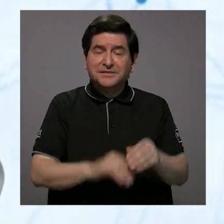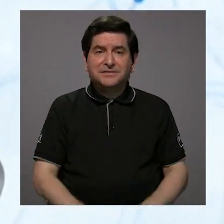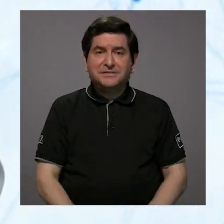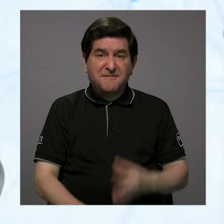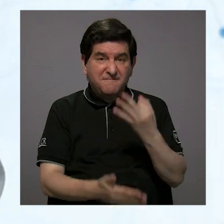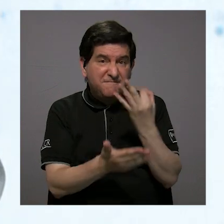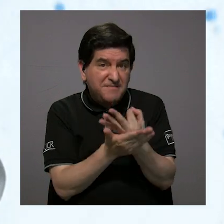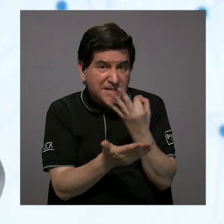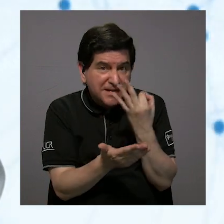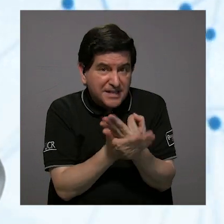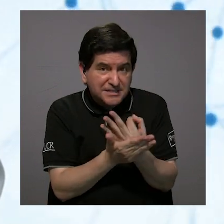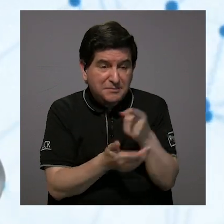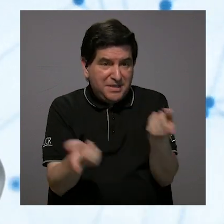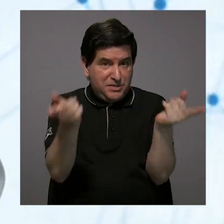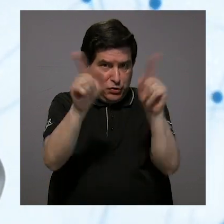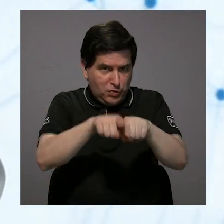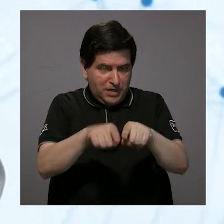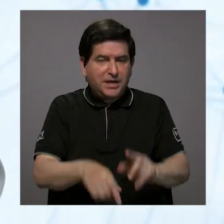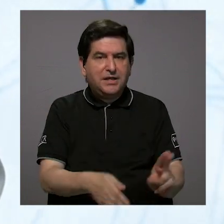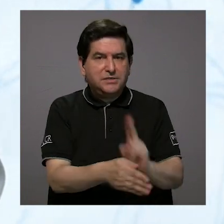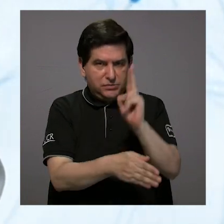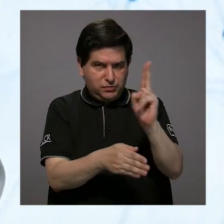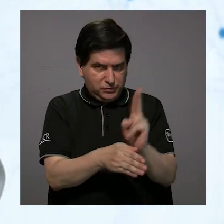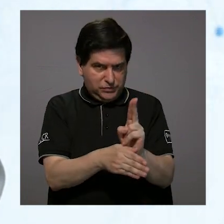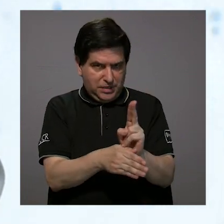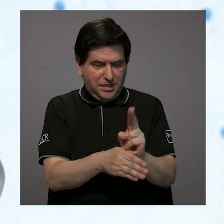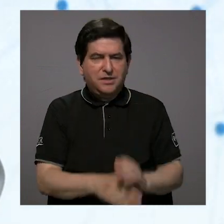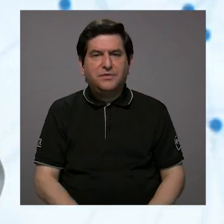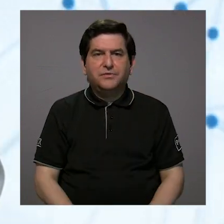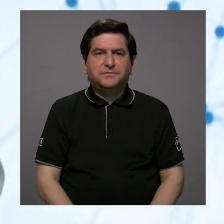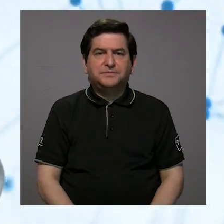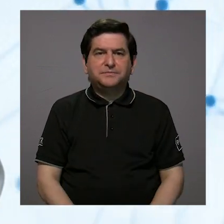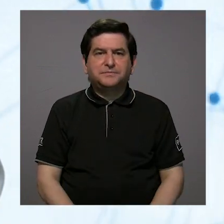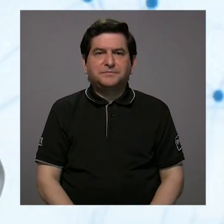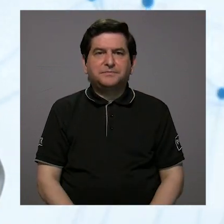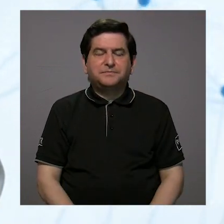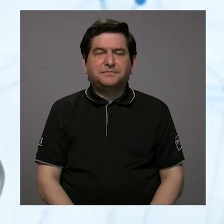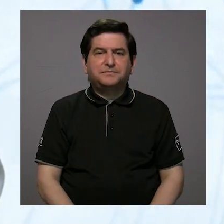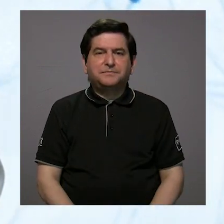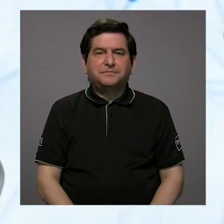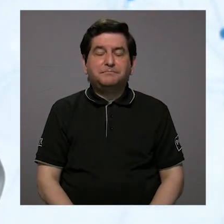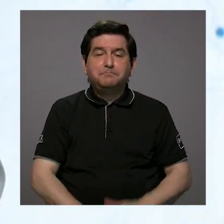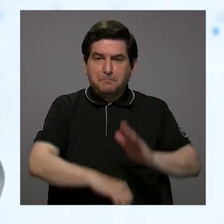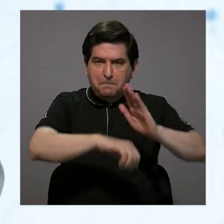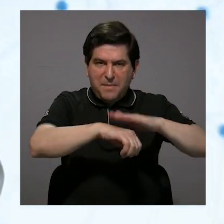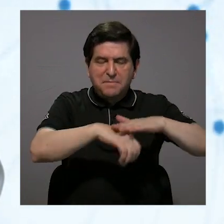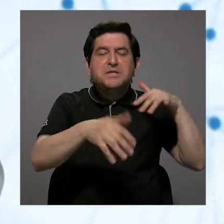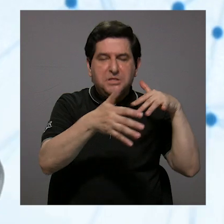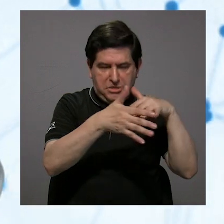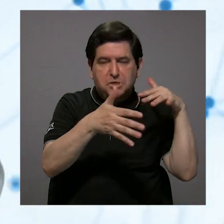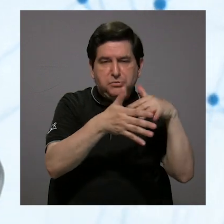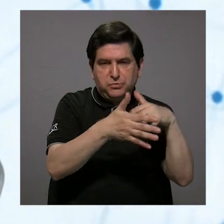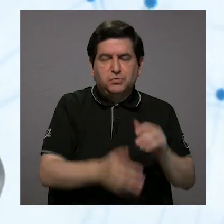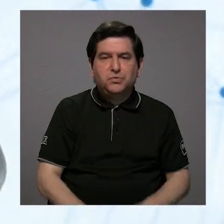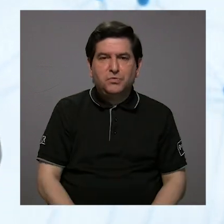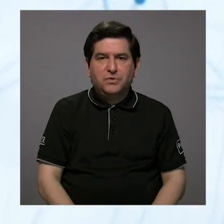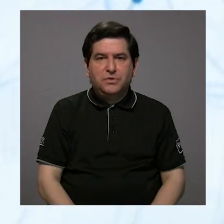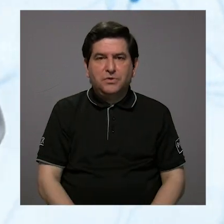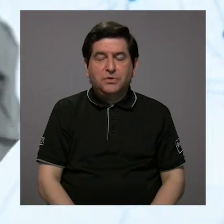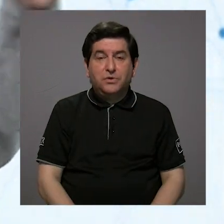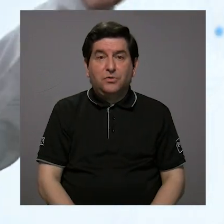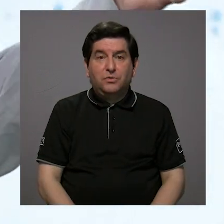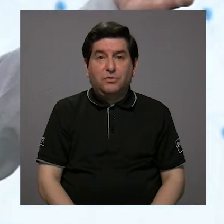Además, el financiamiento en este caso se utilizó para que fuera posible hacer el estudio, es decir,